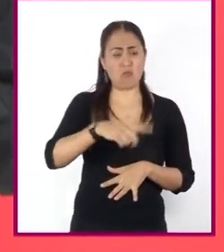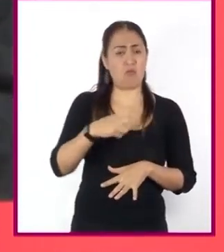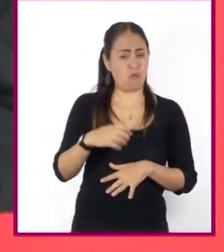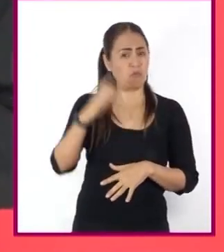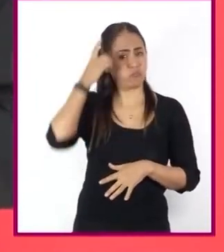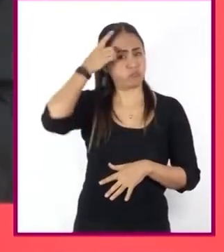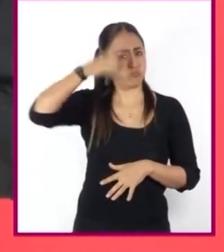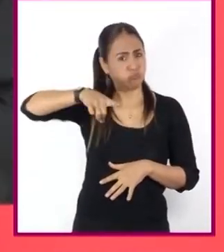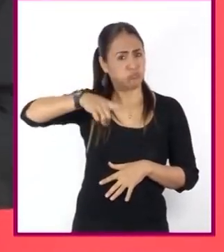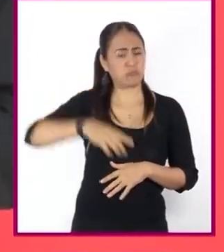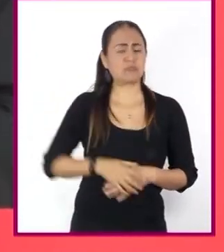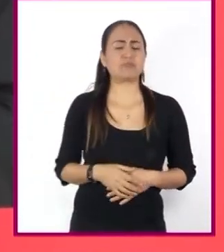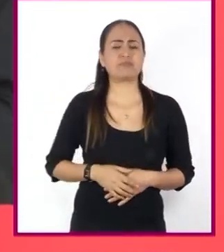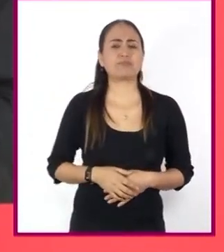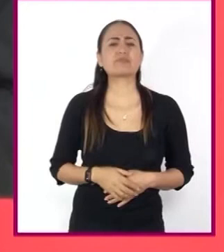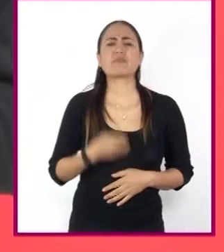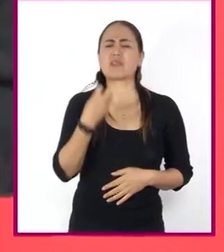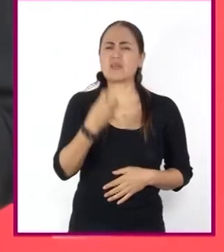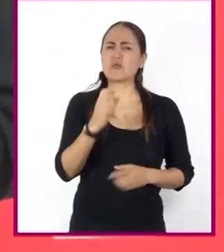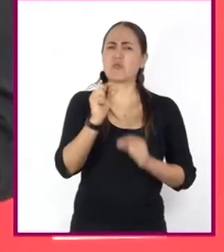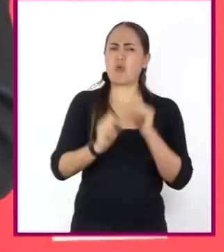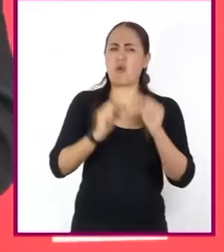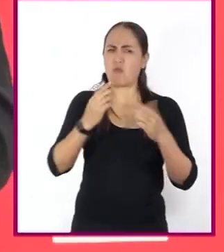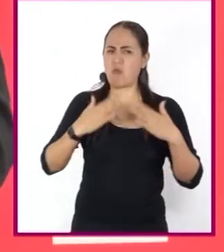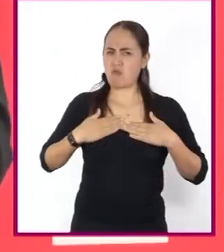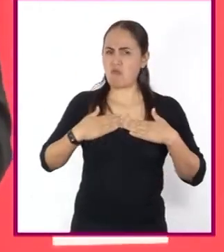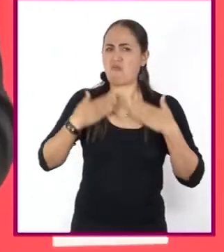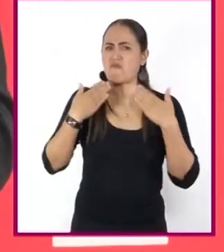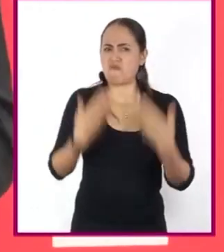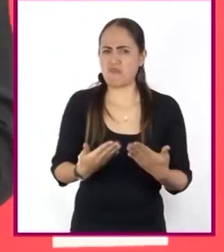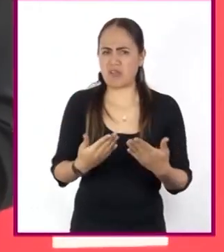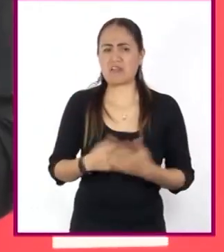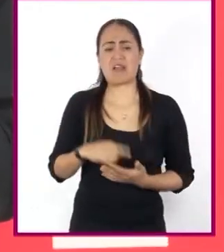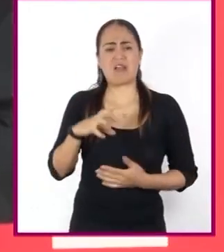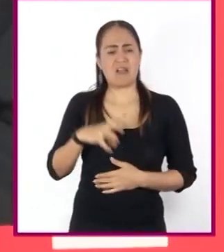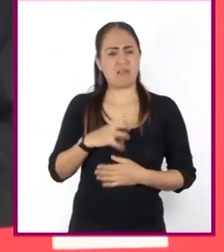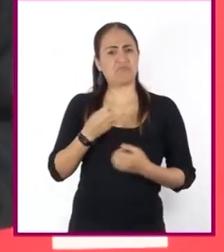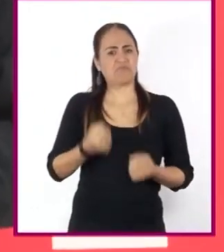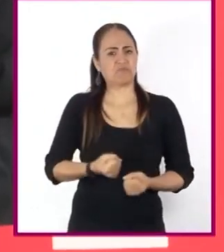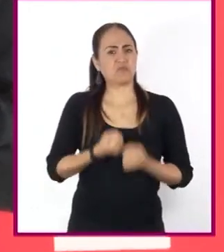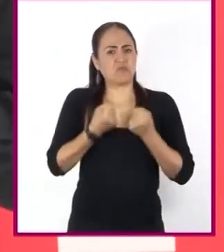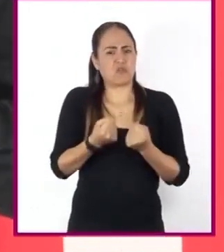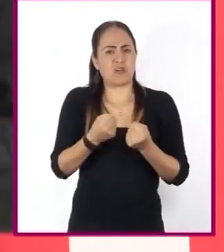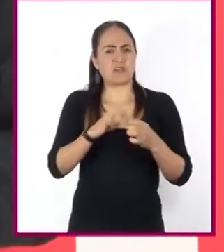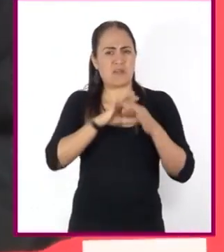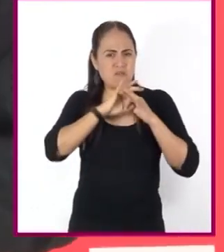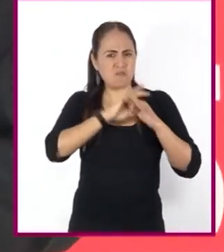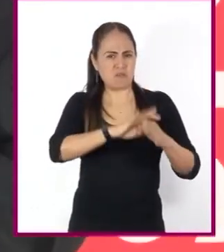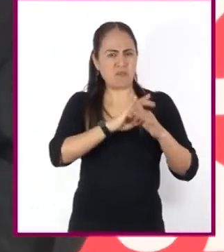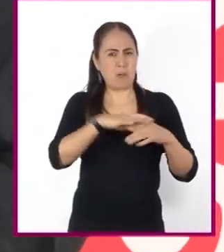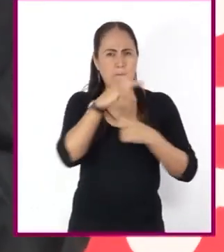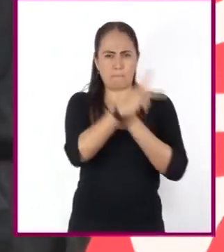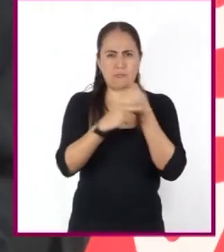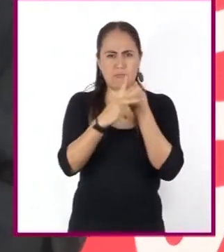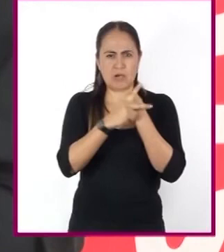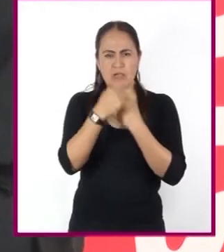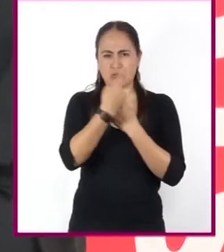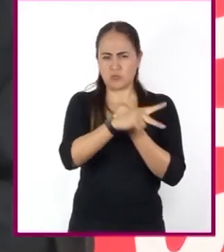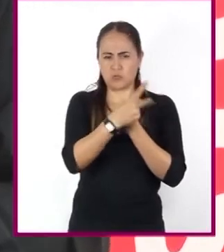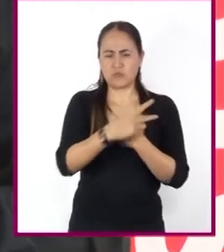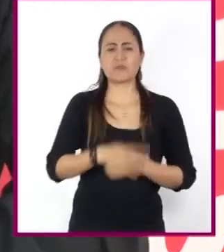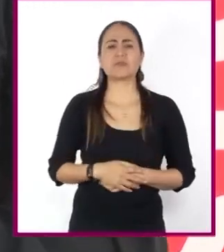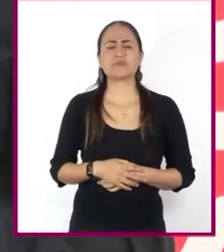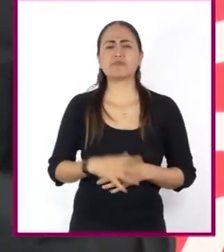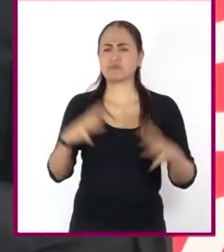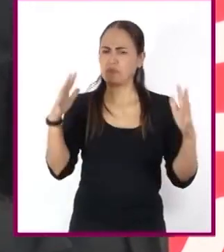para acrecentar su confianza y a que surgieran sentimientos nacionalistas entre ellos. Fue su primera experiencia militar que